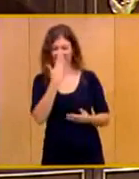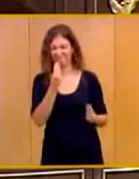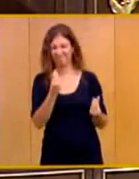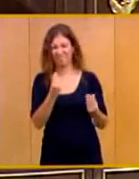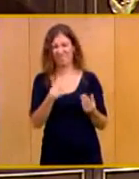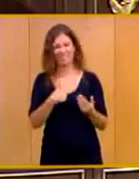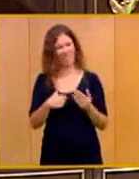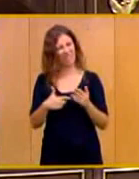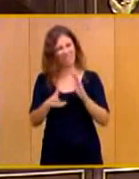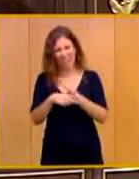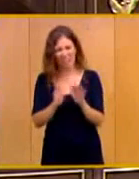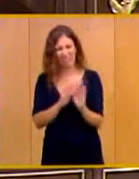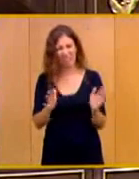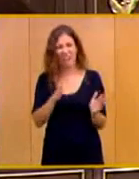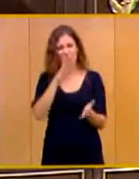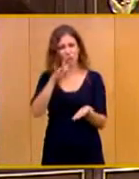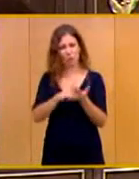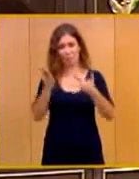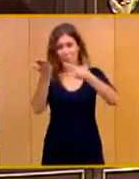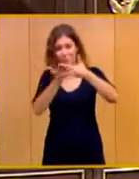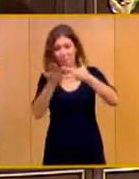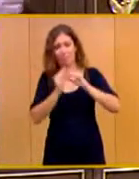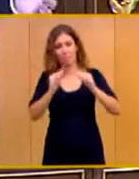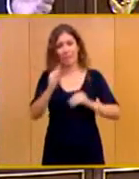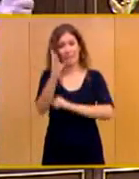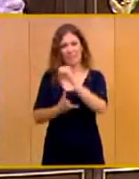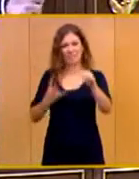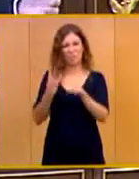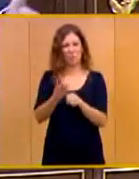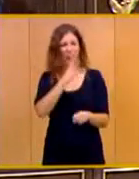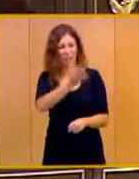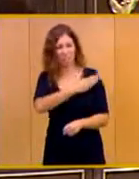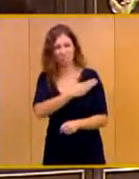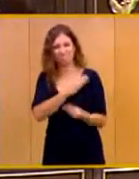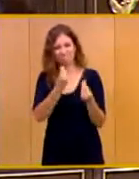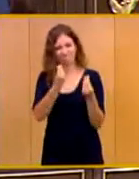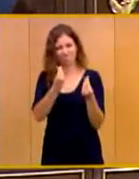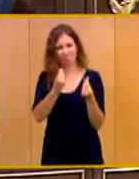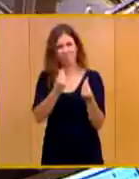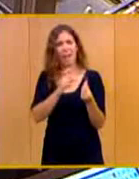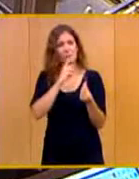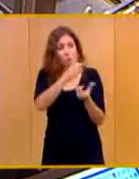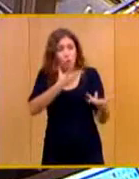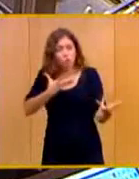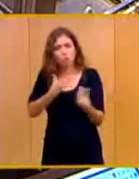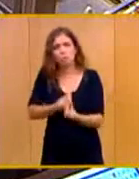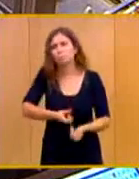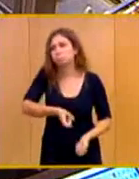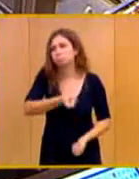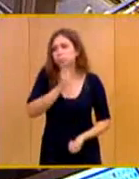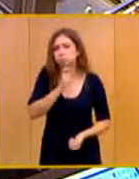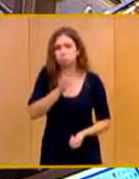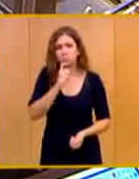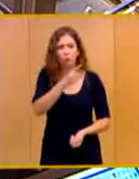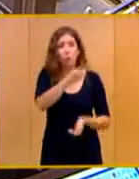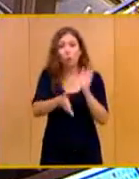estas alturas de la legislatura? Y lo segundo, porque es muy difícil remar con usted, porque nadie sabe en qué dirección